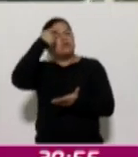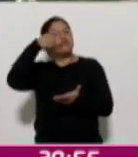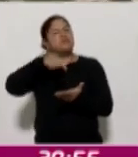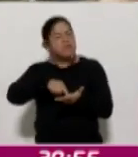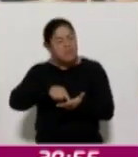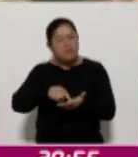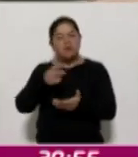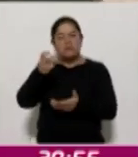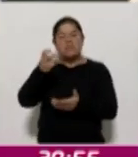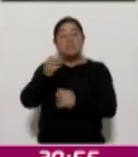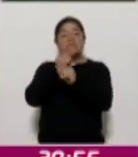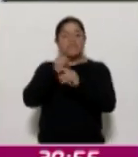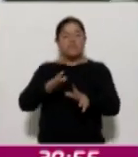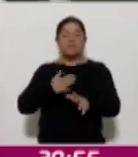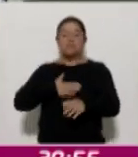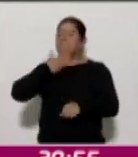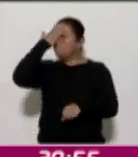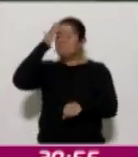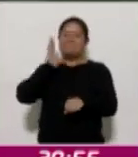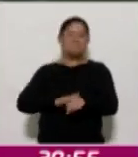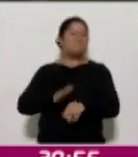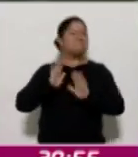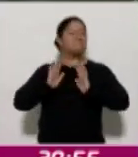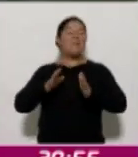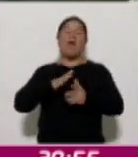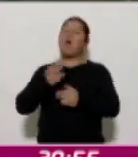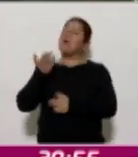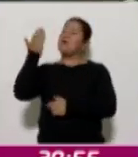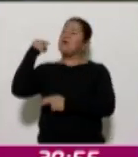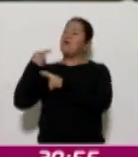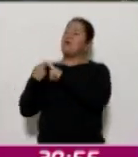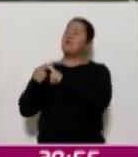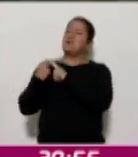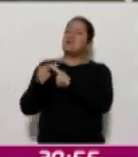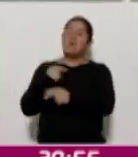a confirmar lo que venimos viendo en el transcurso de este año, en este trabajo que viene haciendo.